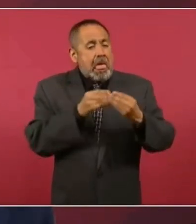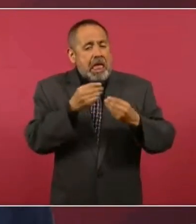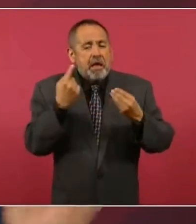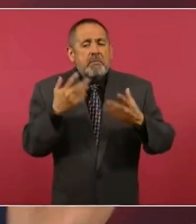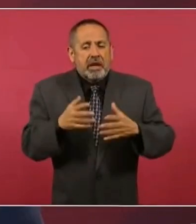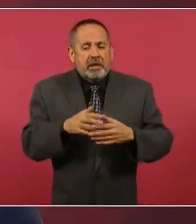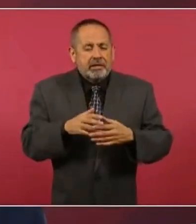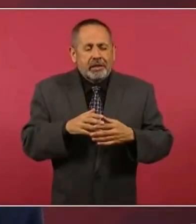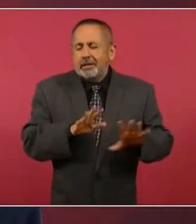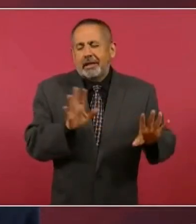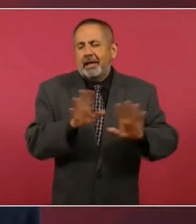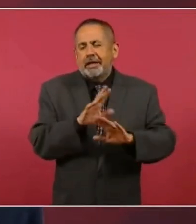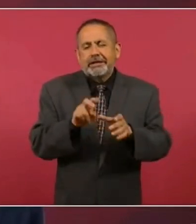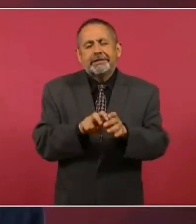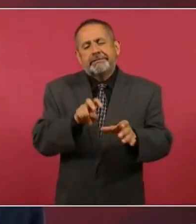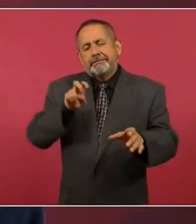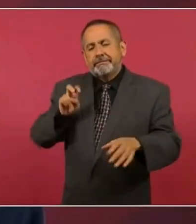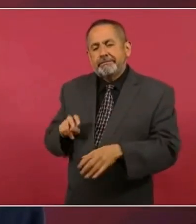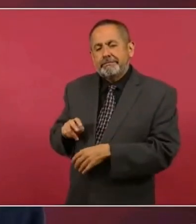Y ya.